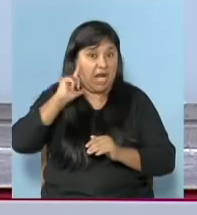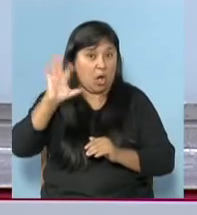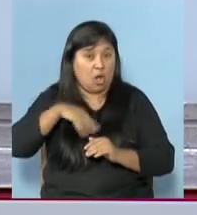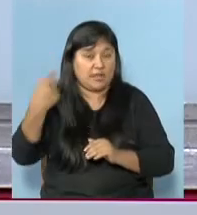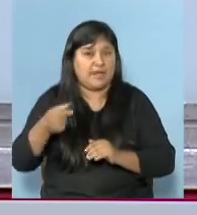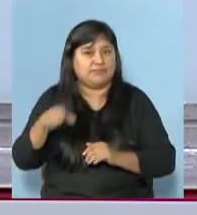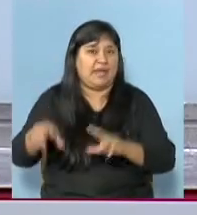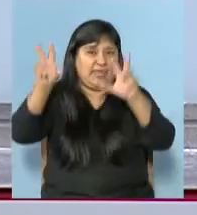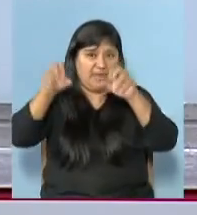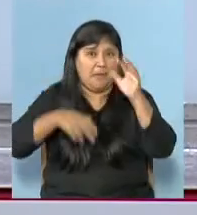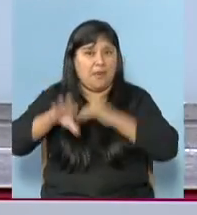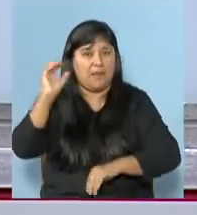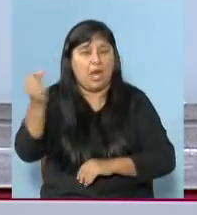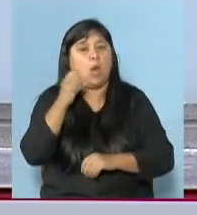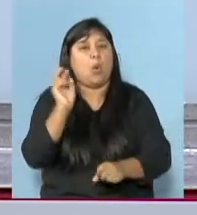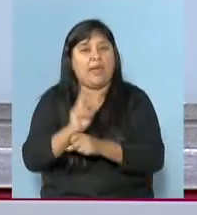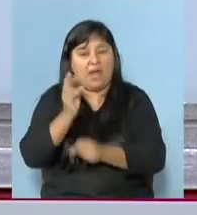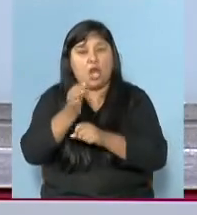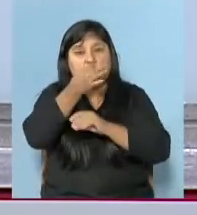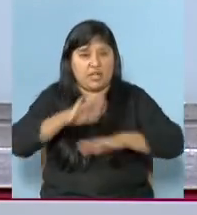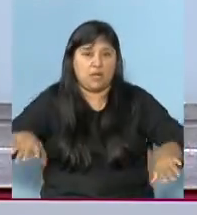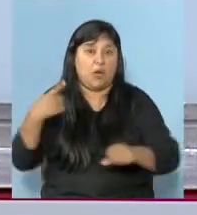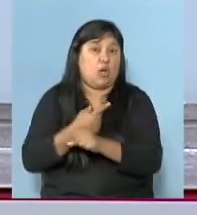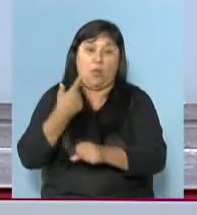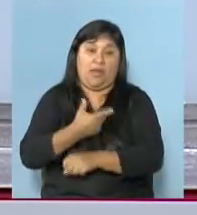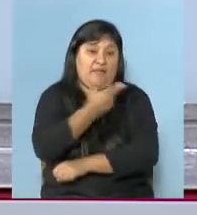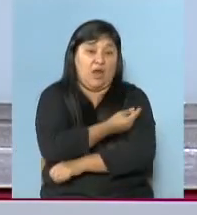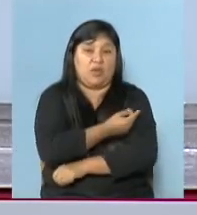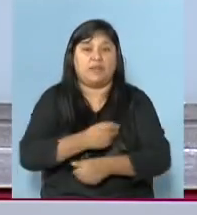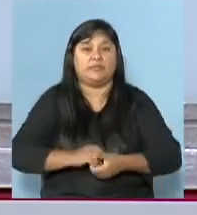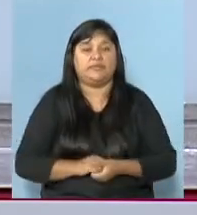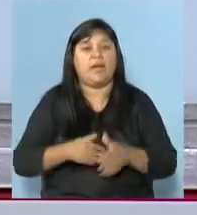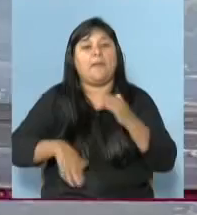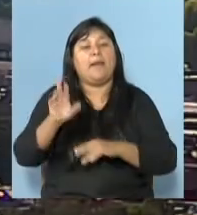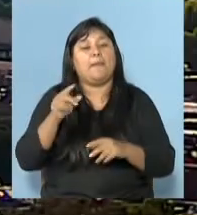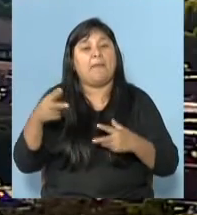también tener en cuenta eso, el cuidado de los niños porque no pueden ser vacunados aún.